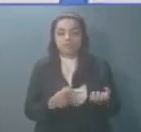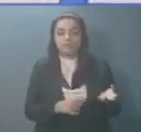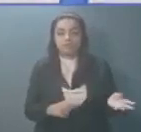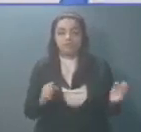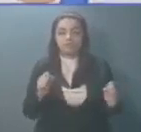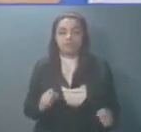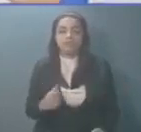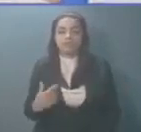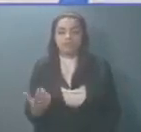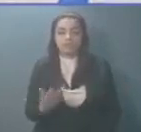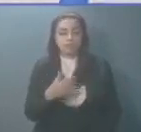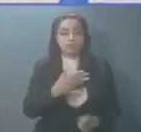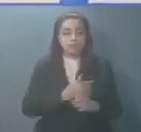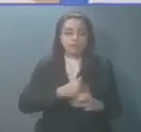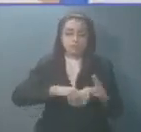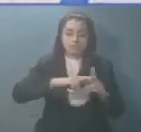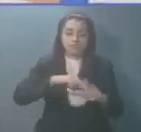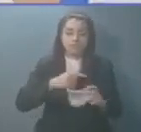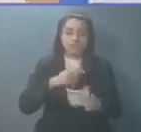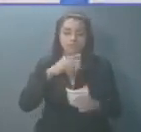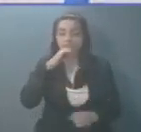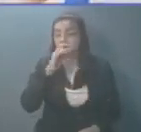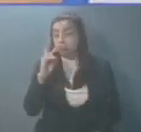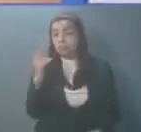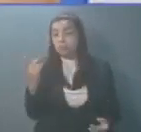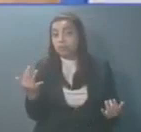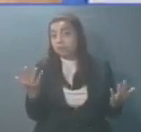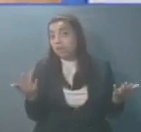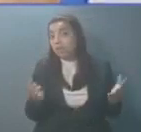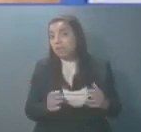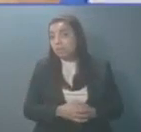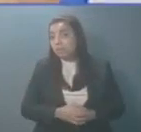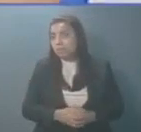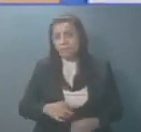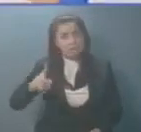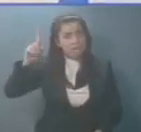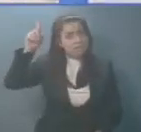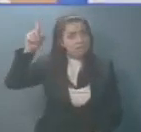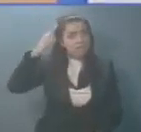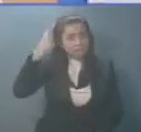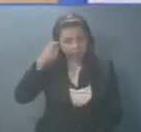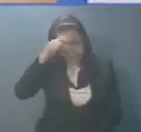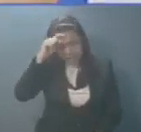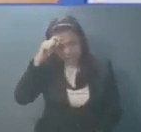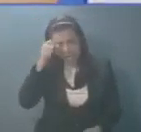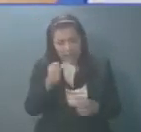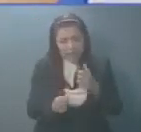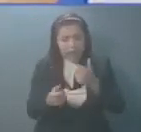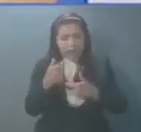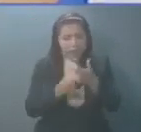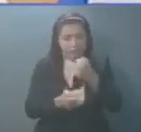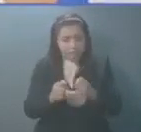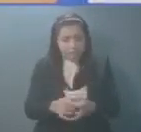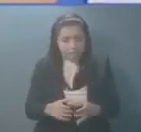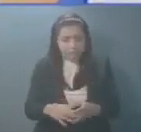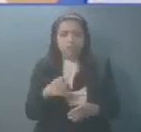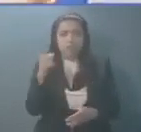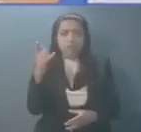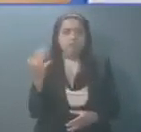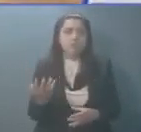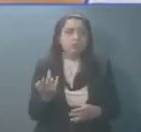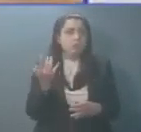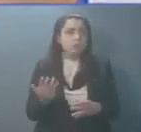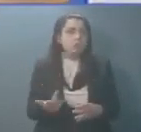Arena, FMLN, lo siguen esperando los viveristas. Ahí están todavía. Lo